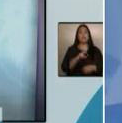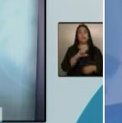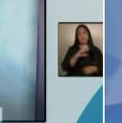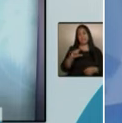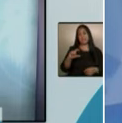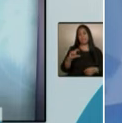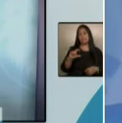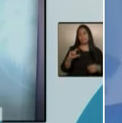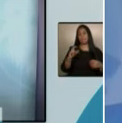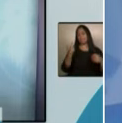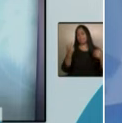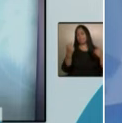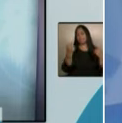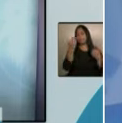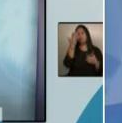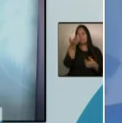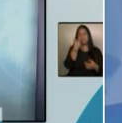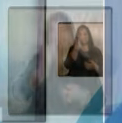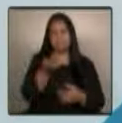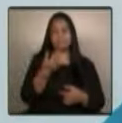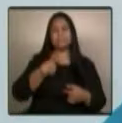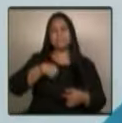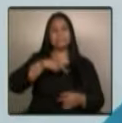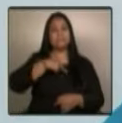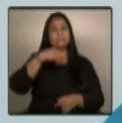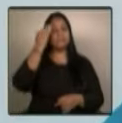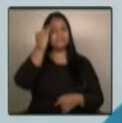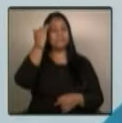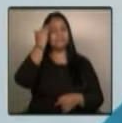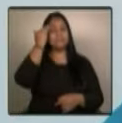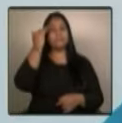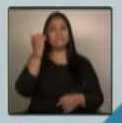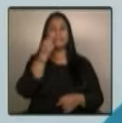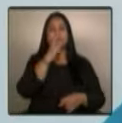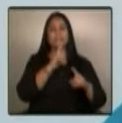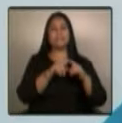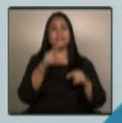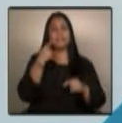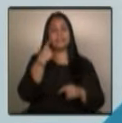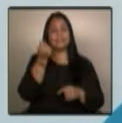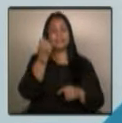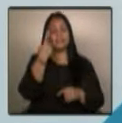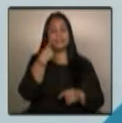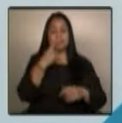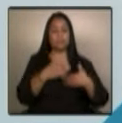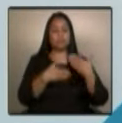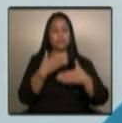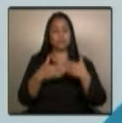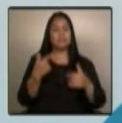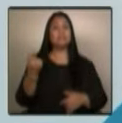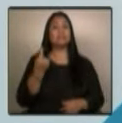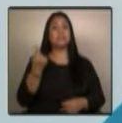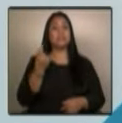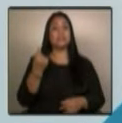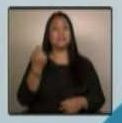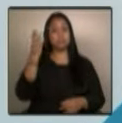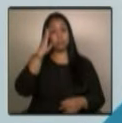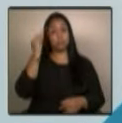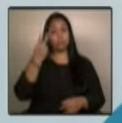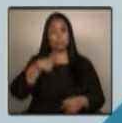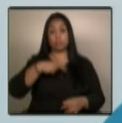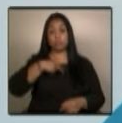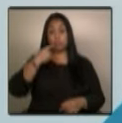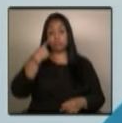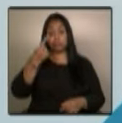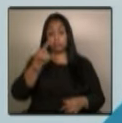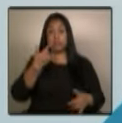mire nosotros entendemos que este es un proceso fundamental porque nos estamos jugando